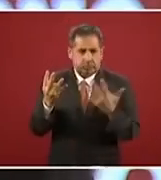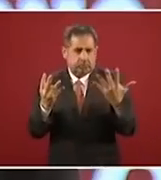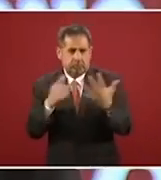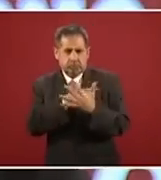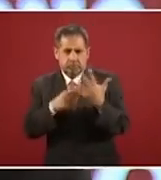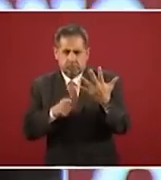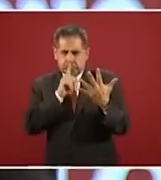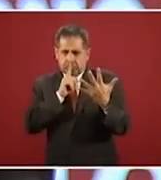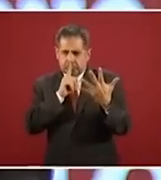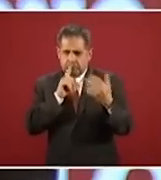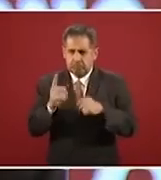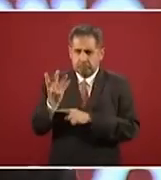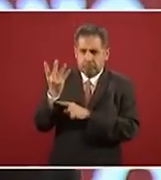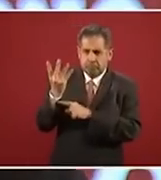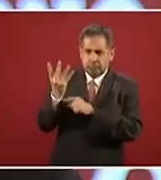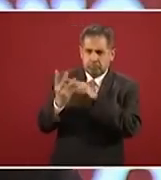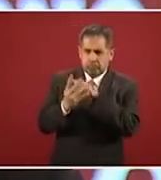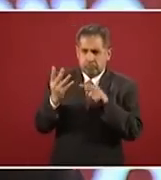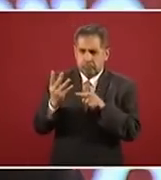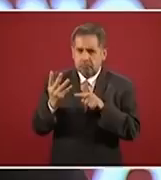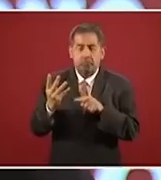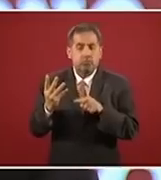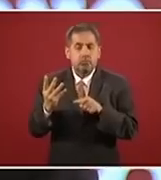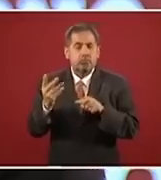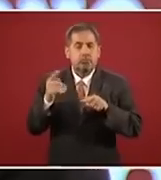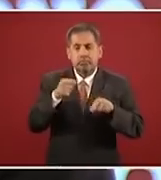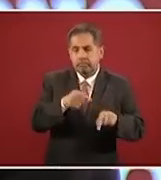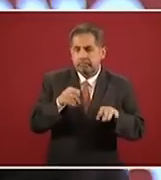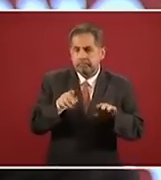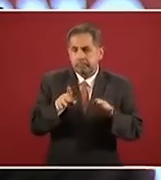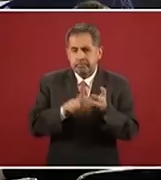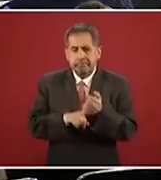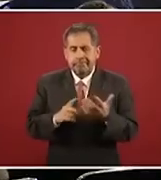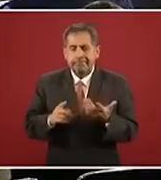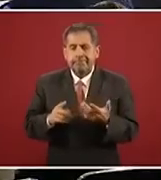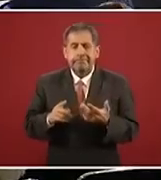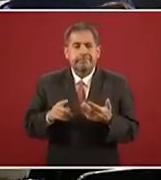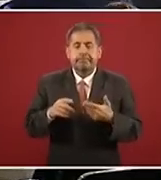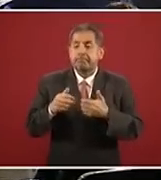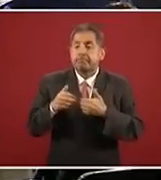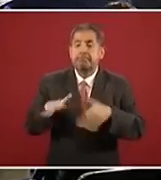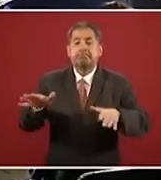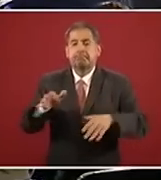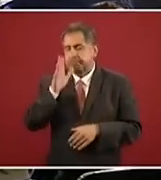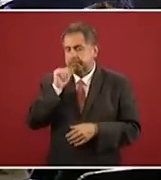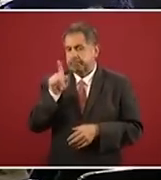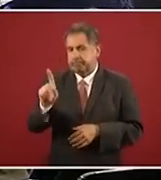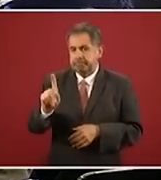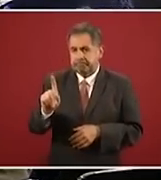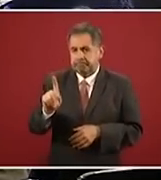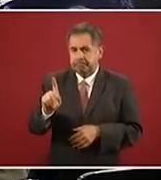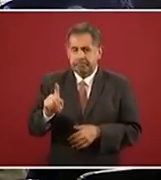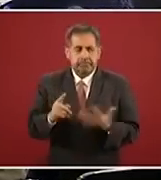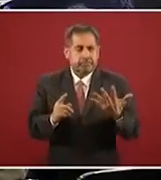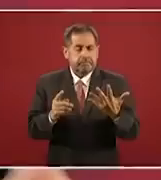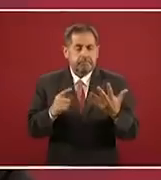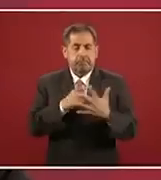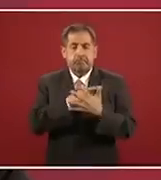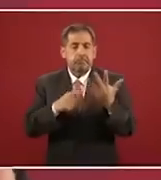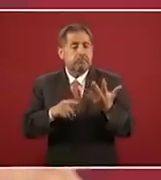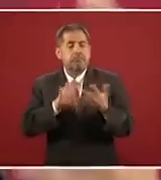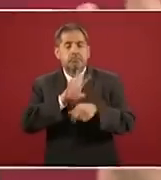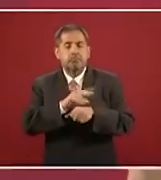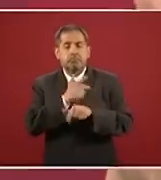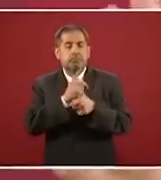tienen ninguno pero tampoco les dan salvoconducto tampoco porque si se dijese a los que no tienen orden presión ya les hierve